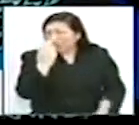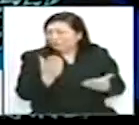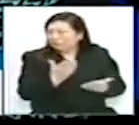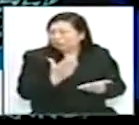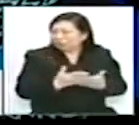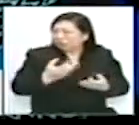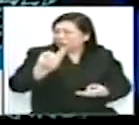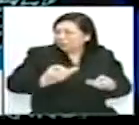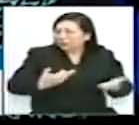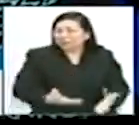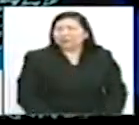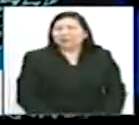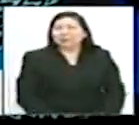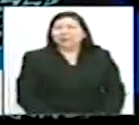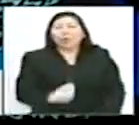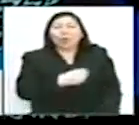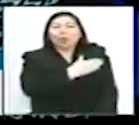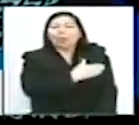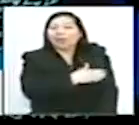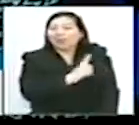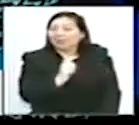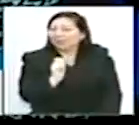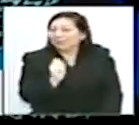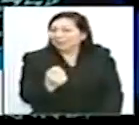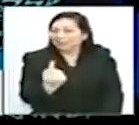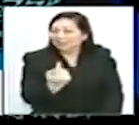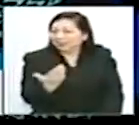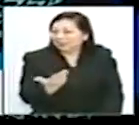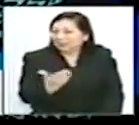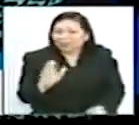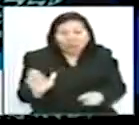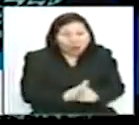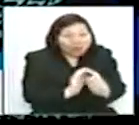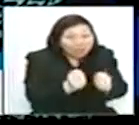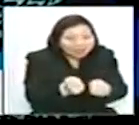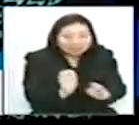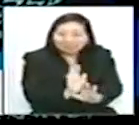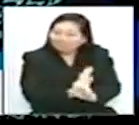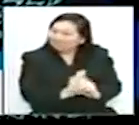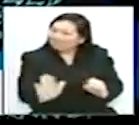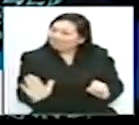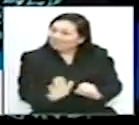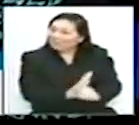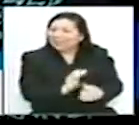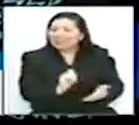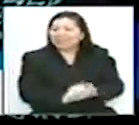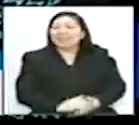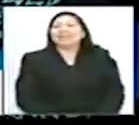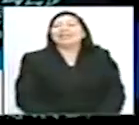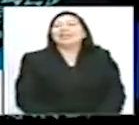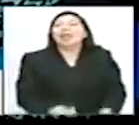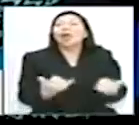problema logístico, los codinomes no han sido entregados en su totalidad. Esto hace, pues,